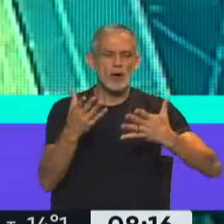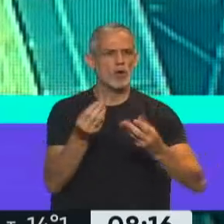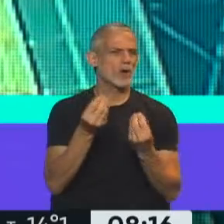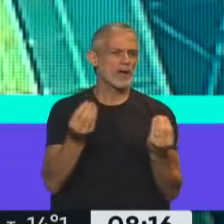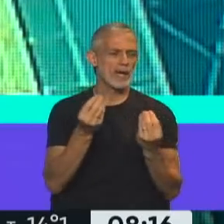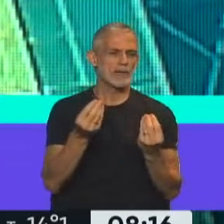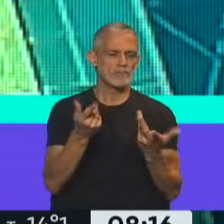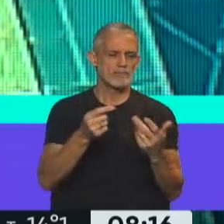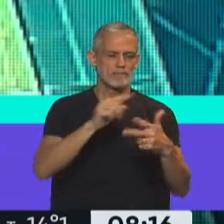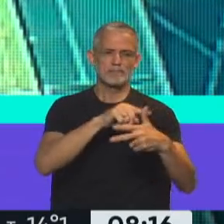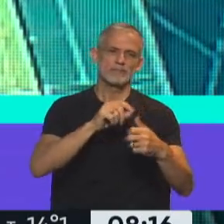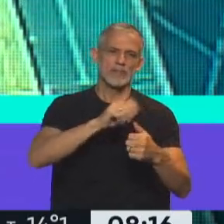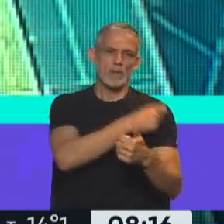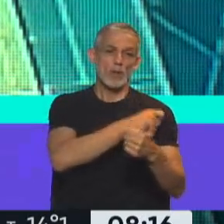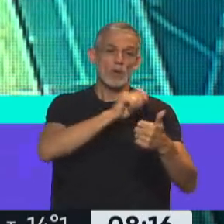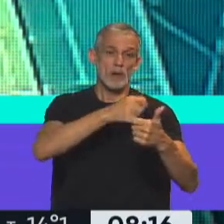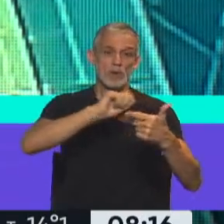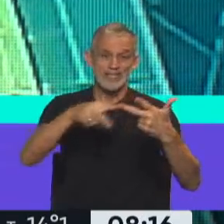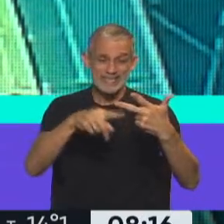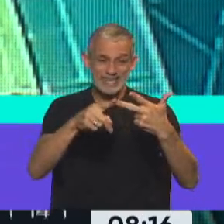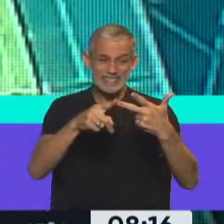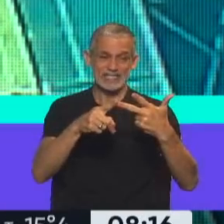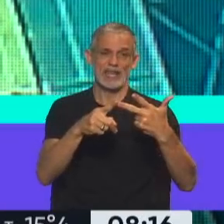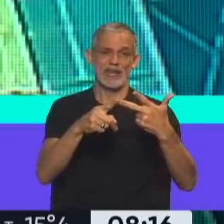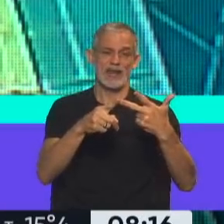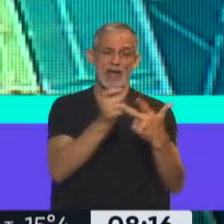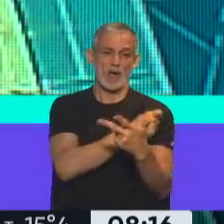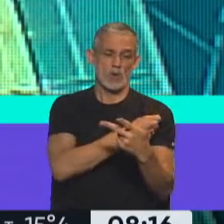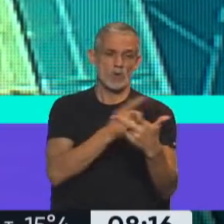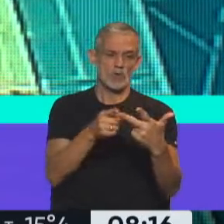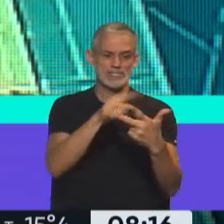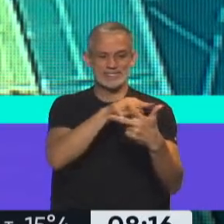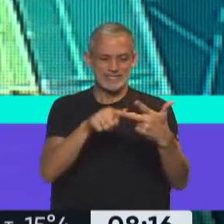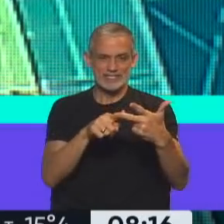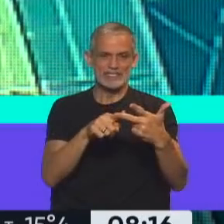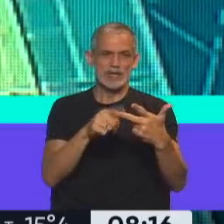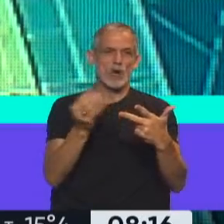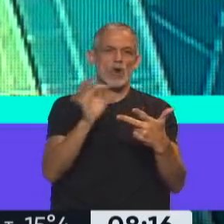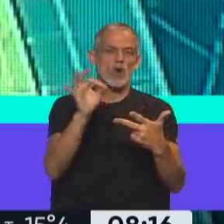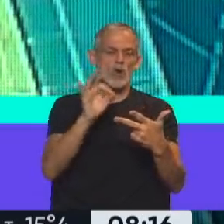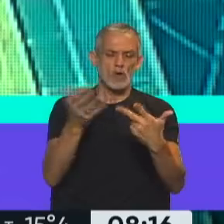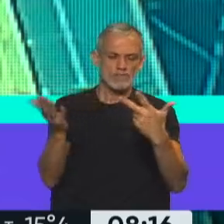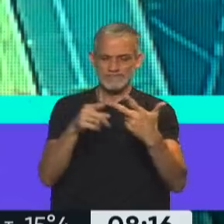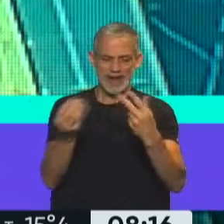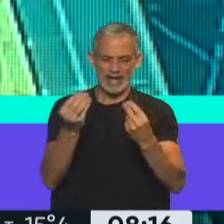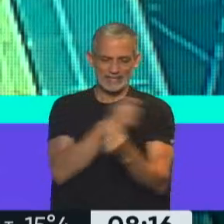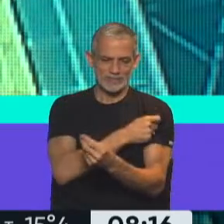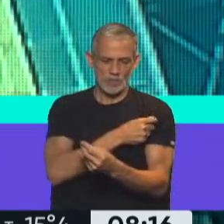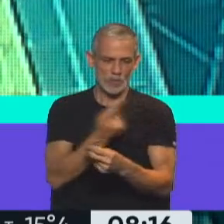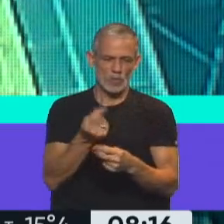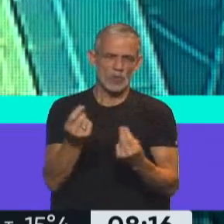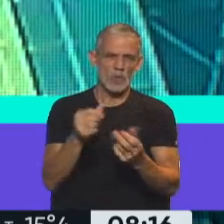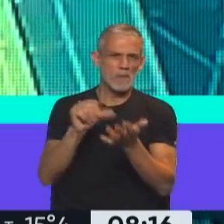sobre una tercera dosis, un refuerzo de los esquemas completos o avanzar en la inmunidad